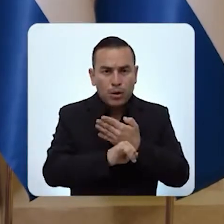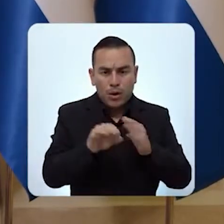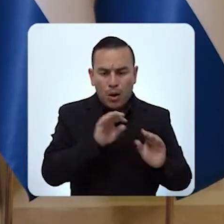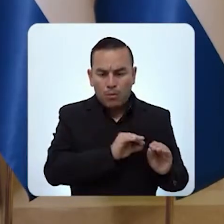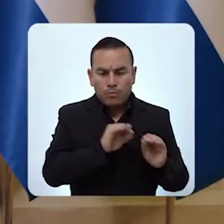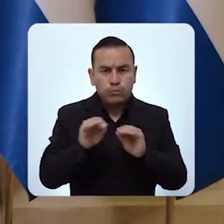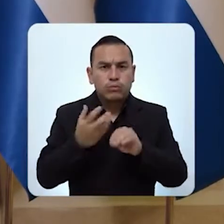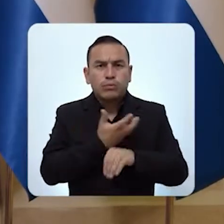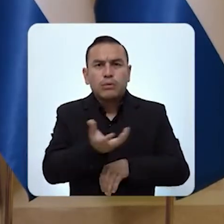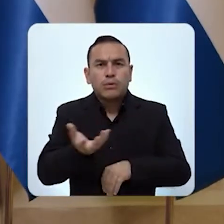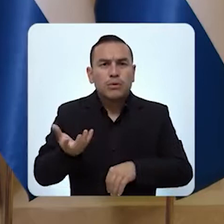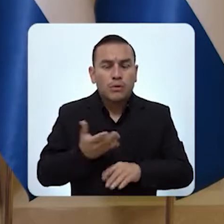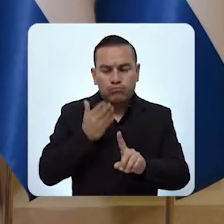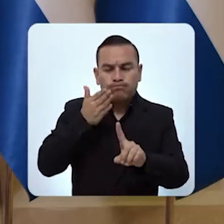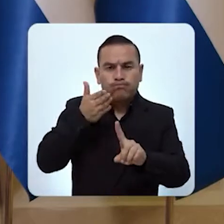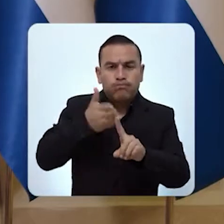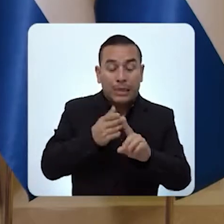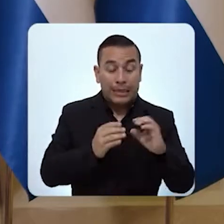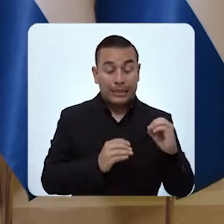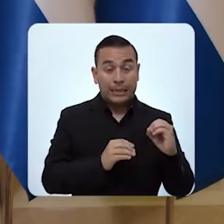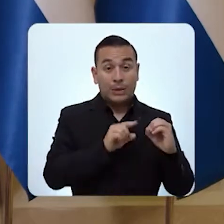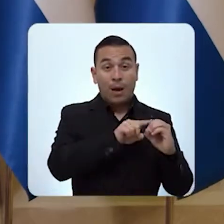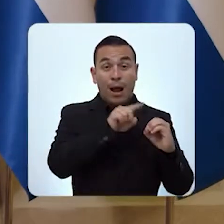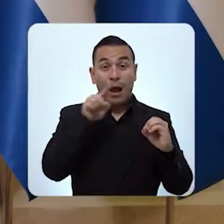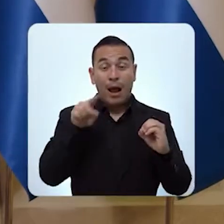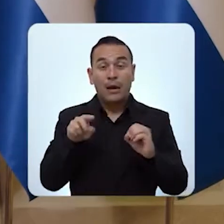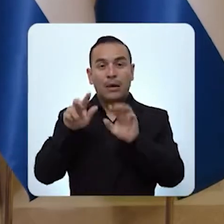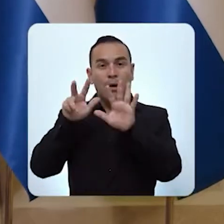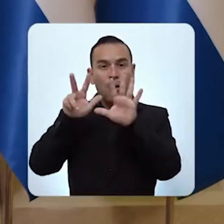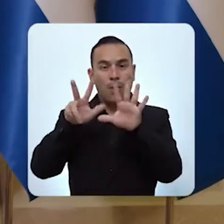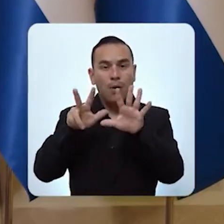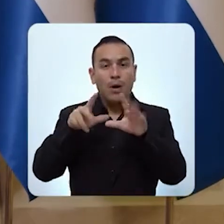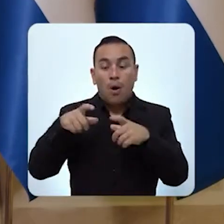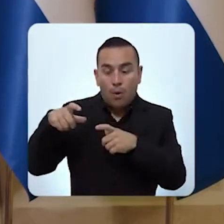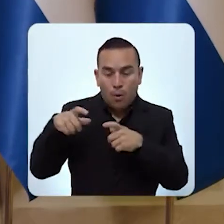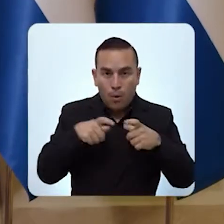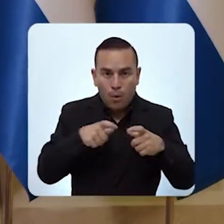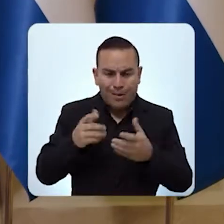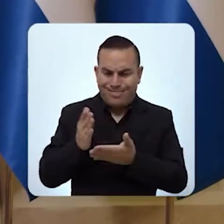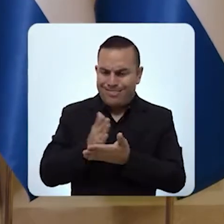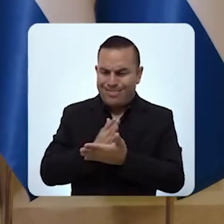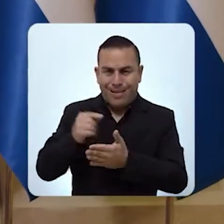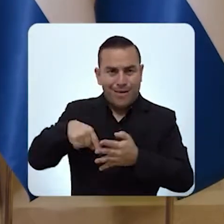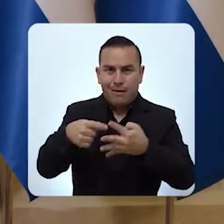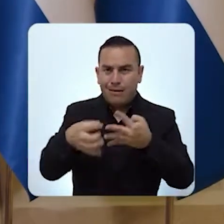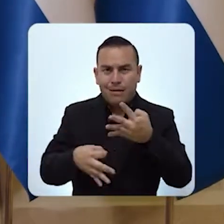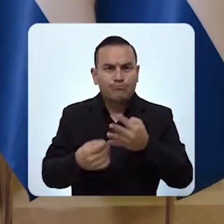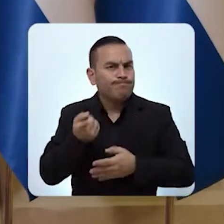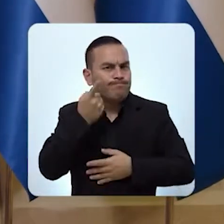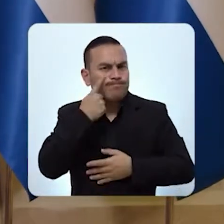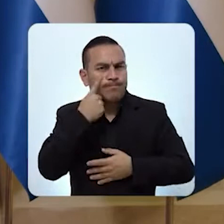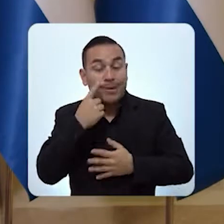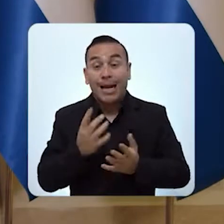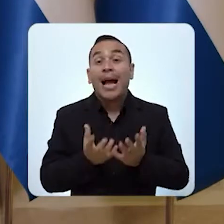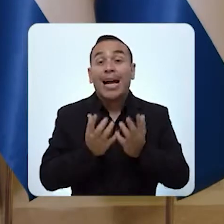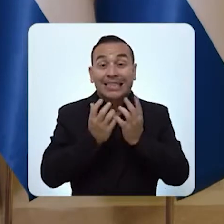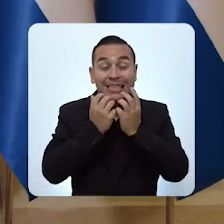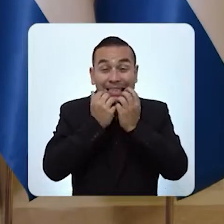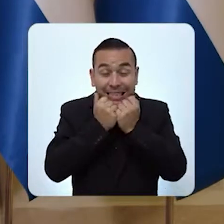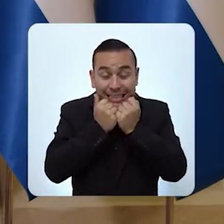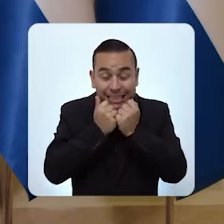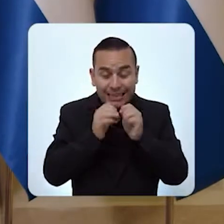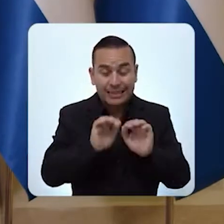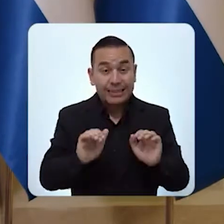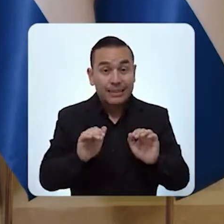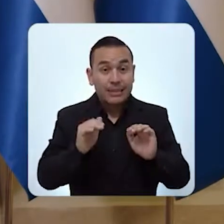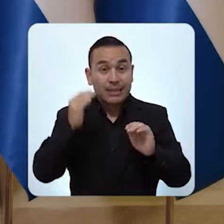proyectos y programas dirigidos específicamente a niños de 0 a 8 años, que no están amparados en la ley actual. Se garantizan los derechos